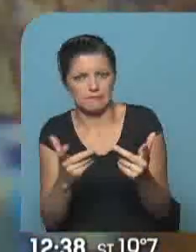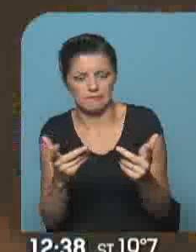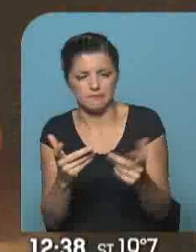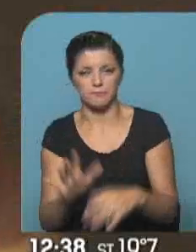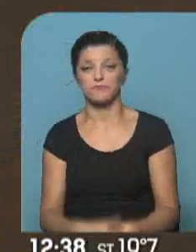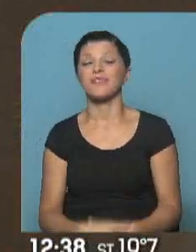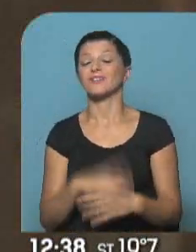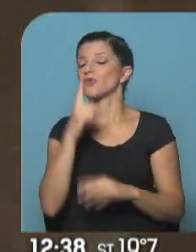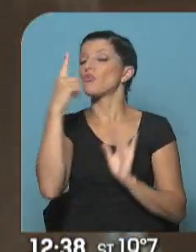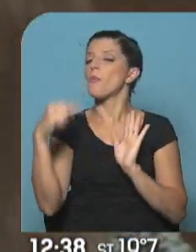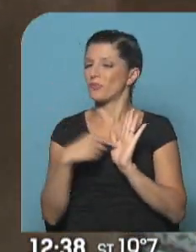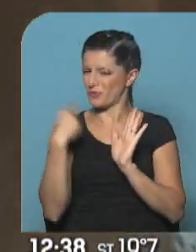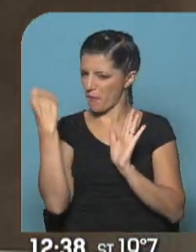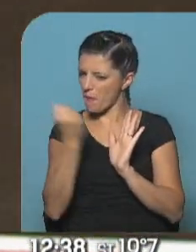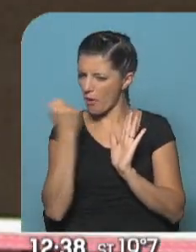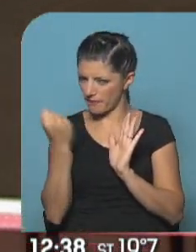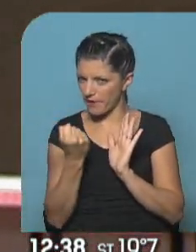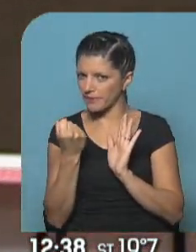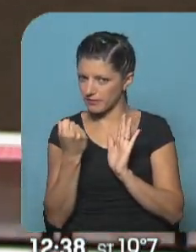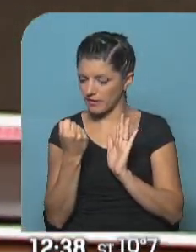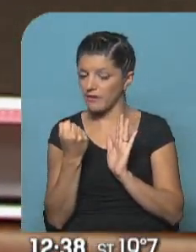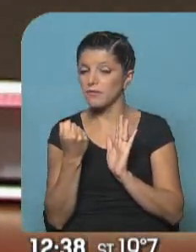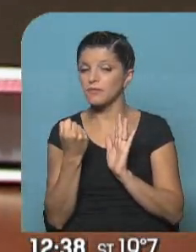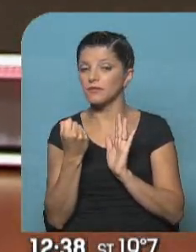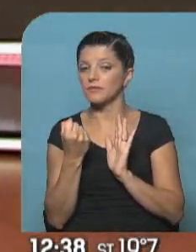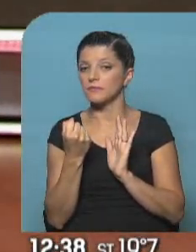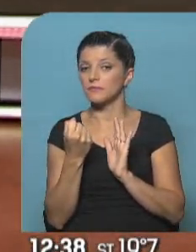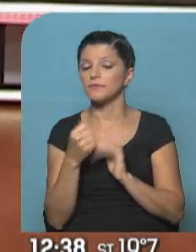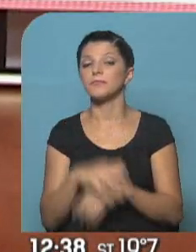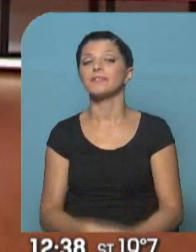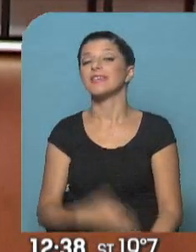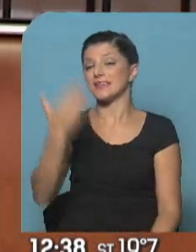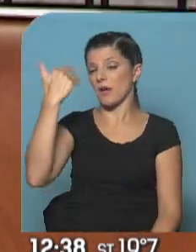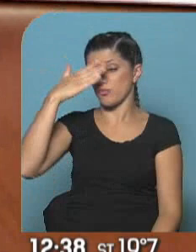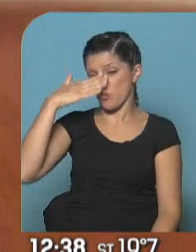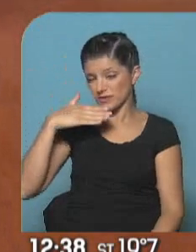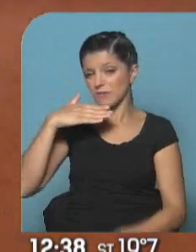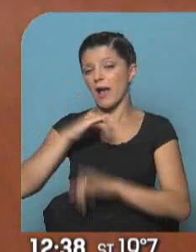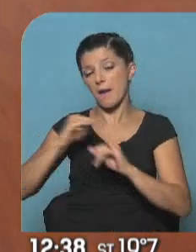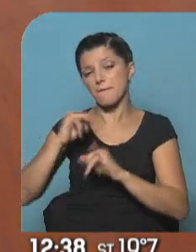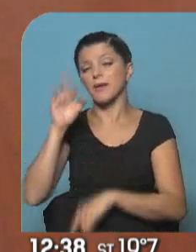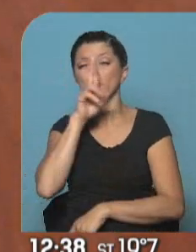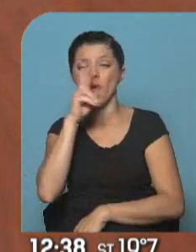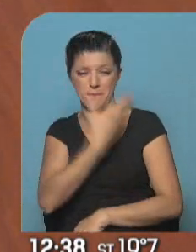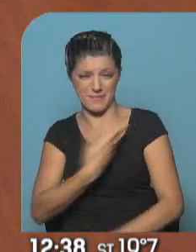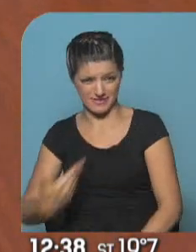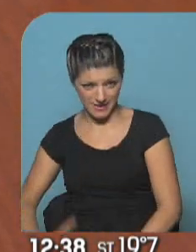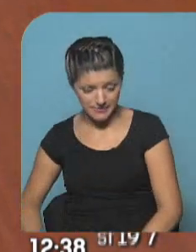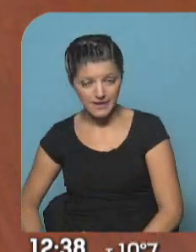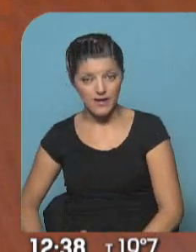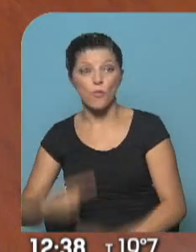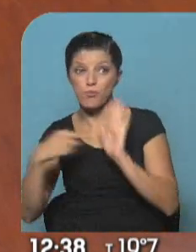verdad, y que habían sido importantes pilares del último tramo de una golpeada Bachelet, es donde se está